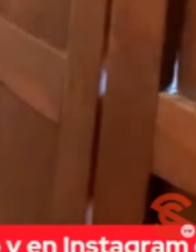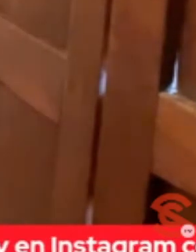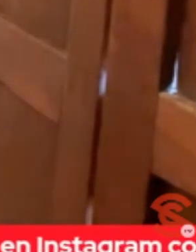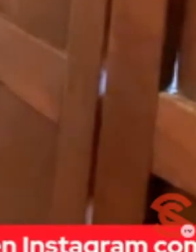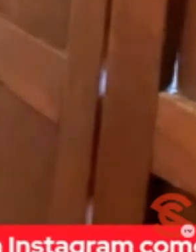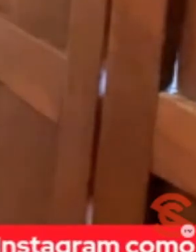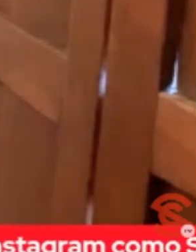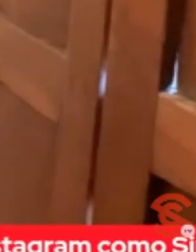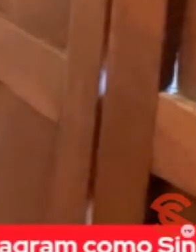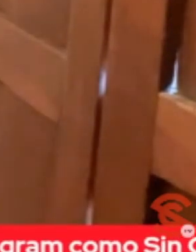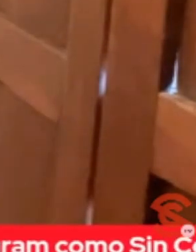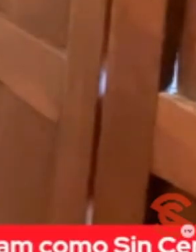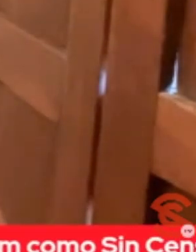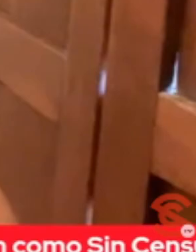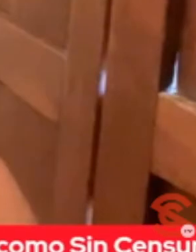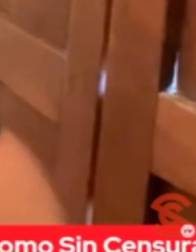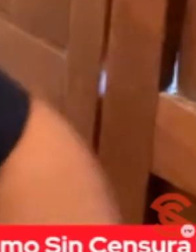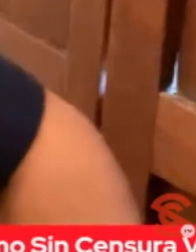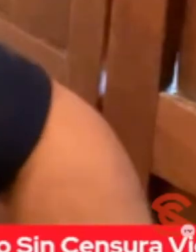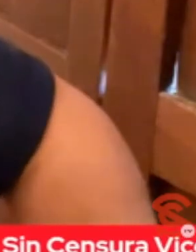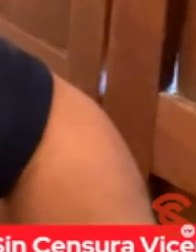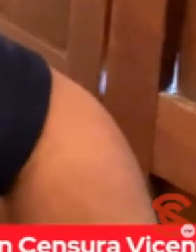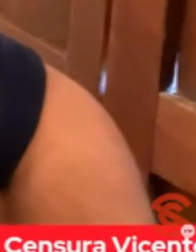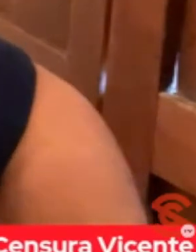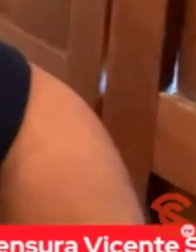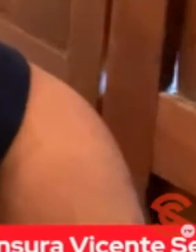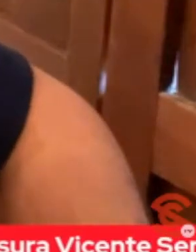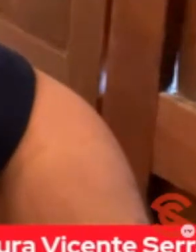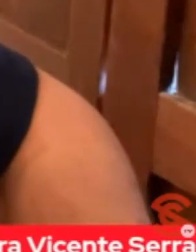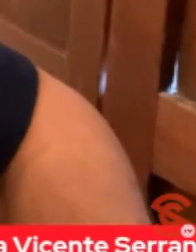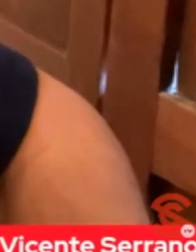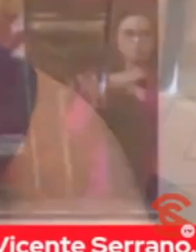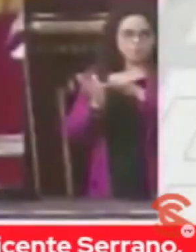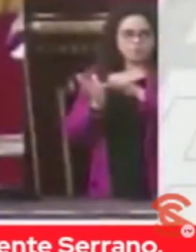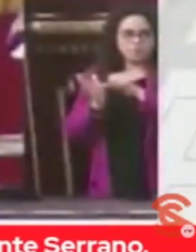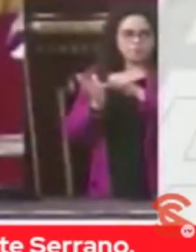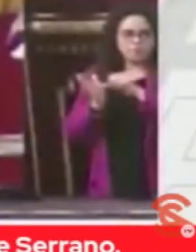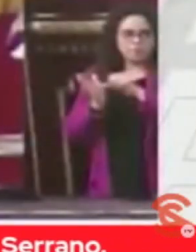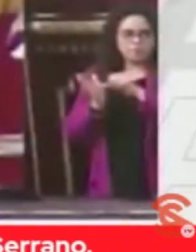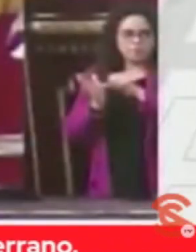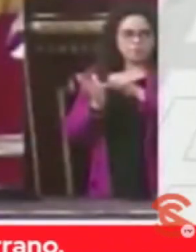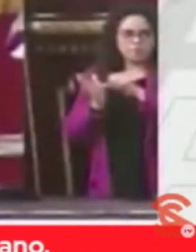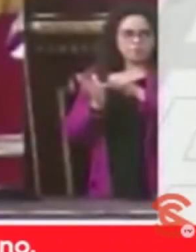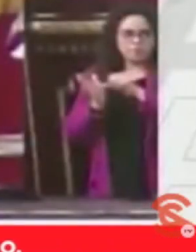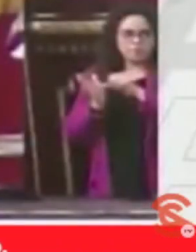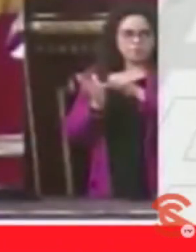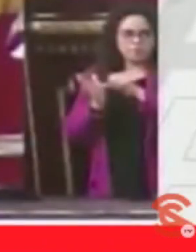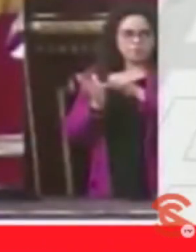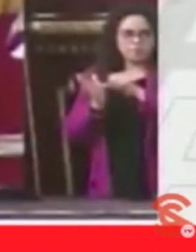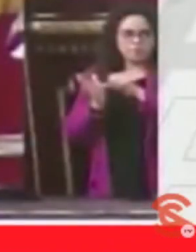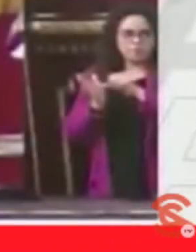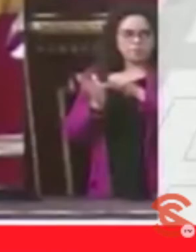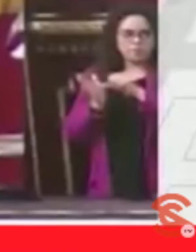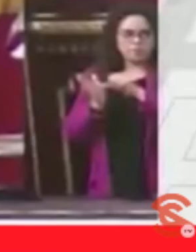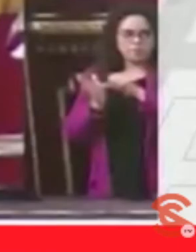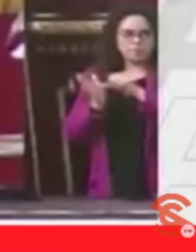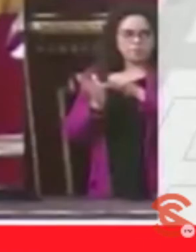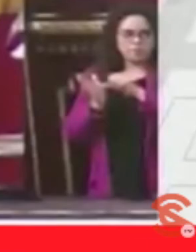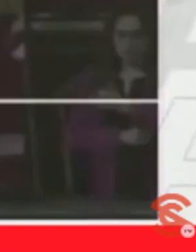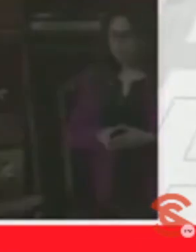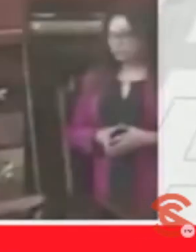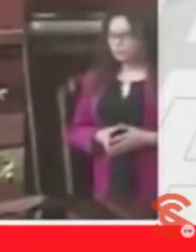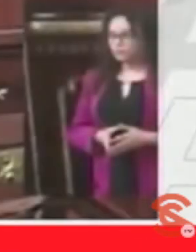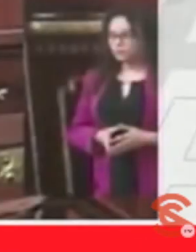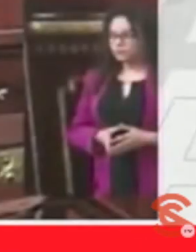Verástegui. Vamos a ver y escuchar lo que ocurrió en el Congreso de la Ciudad de México. La Ley Orgánica de Alcaldías de la Ciudad de